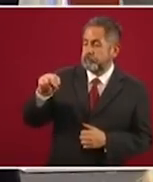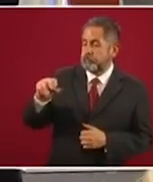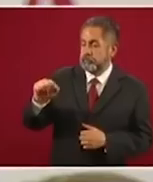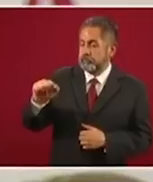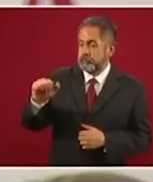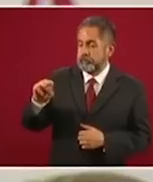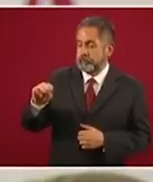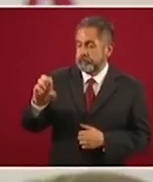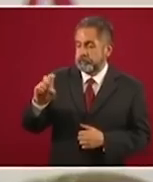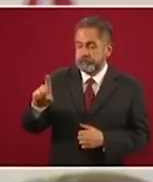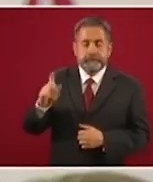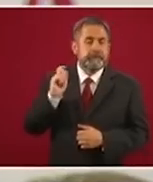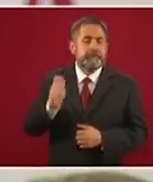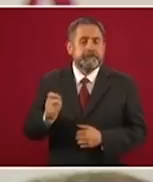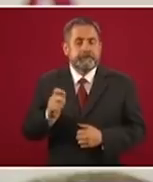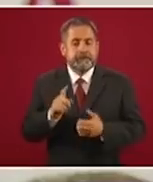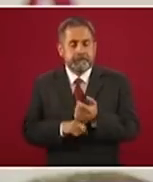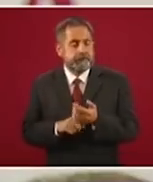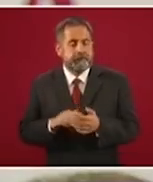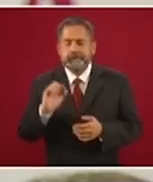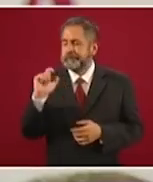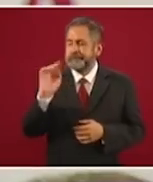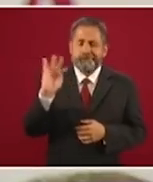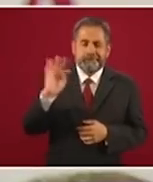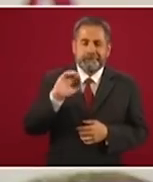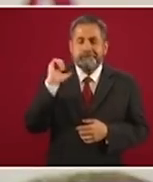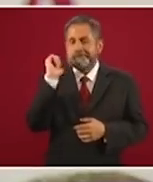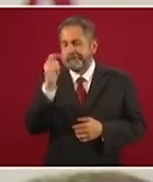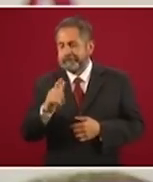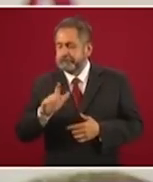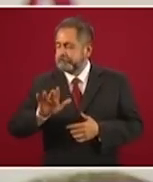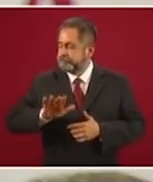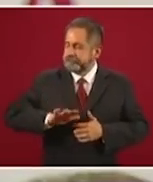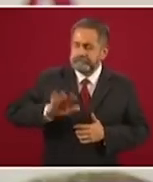Médico cuando se trata de un caso de presunta